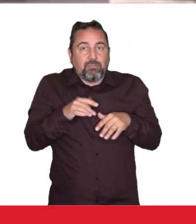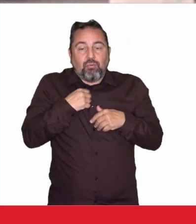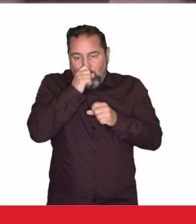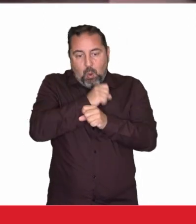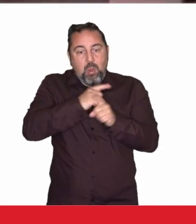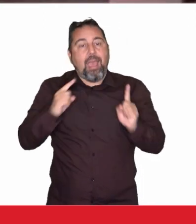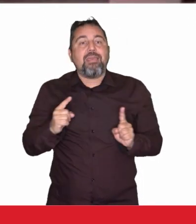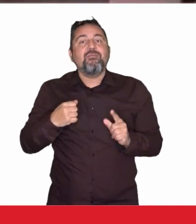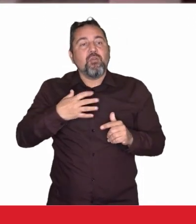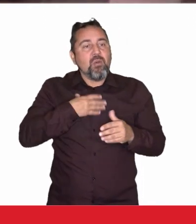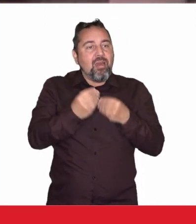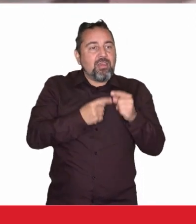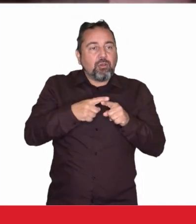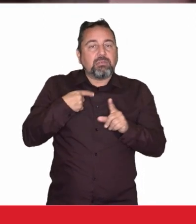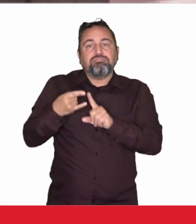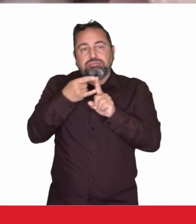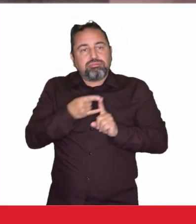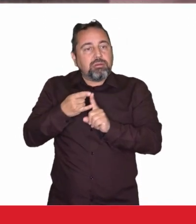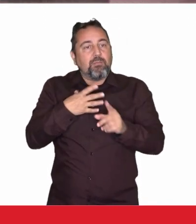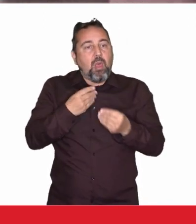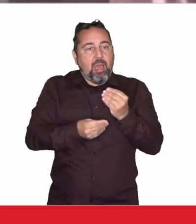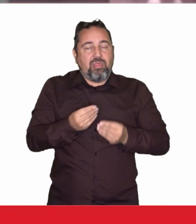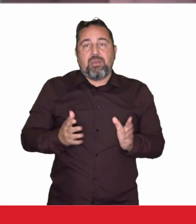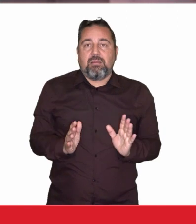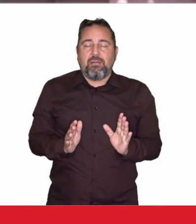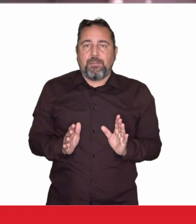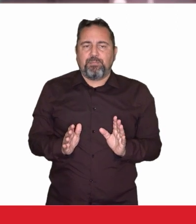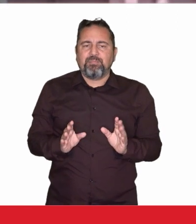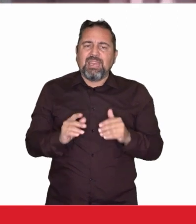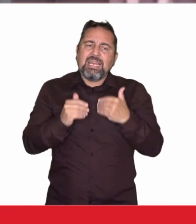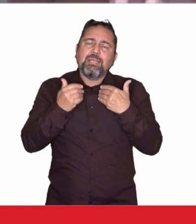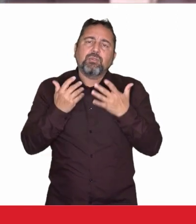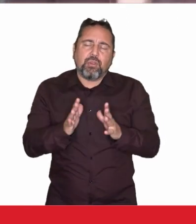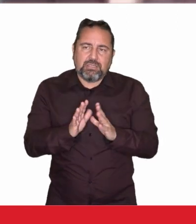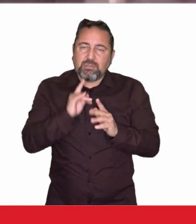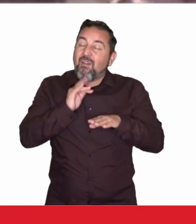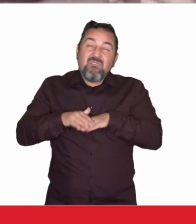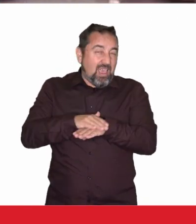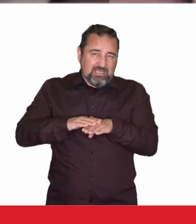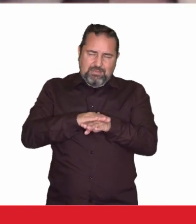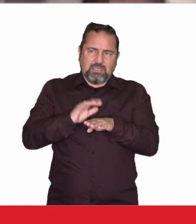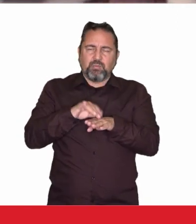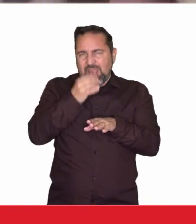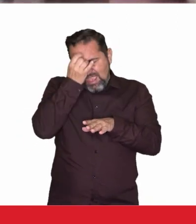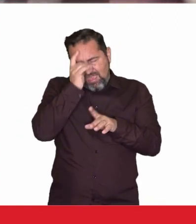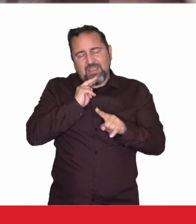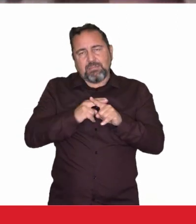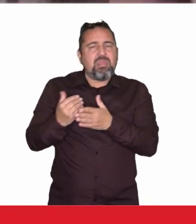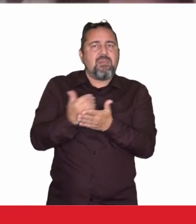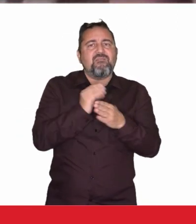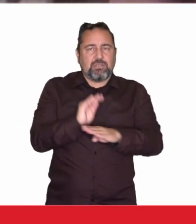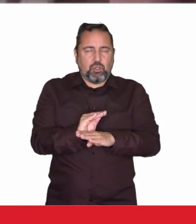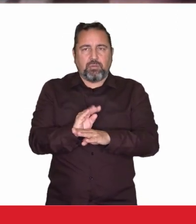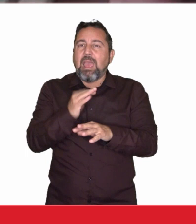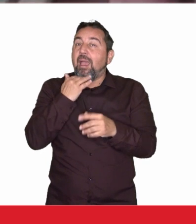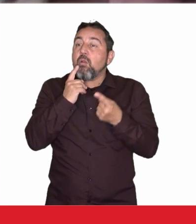que eso, durante todo el año, puedo estar haciendo cosas en online con el Zoom, ¿vale? Entonces, básicamente esta es